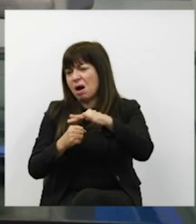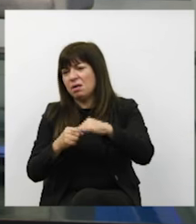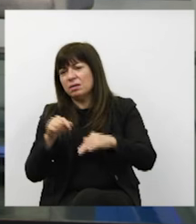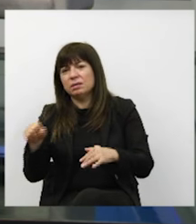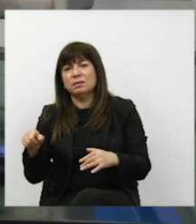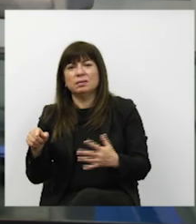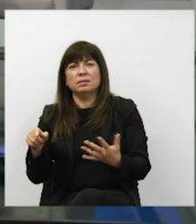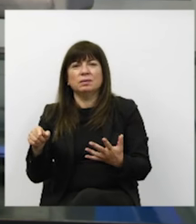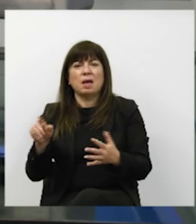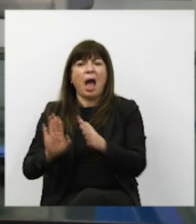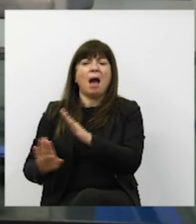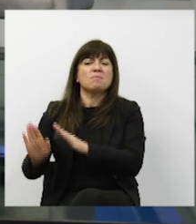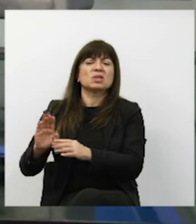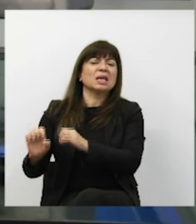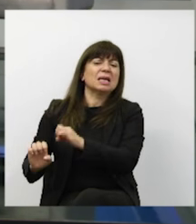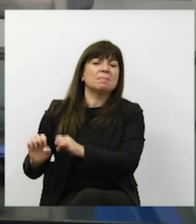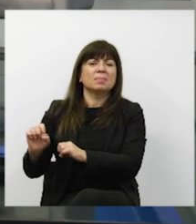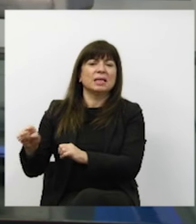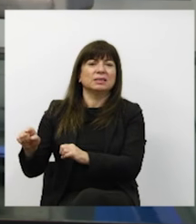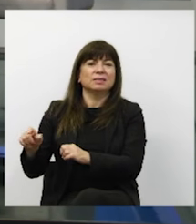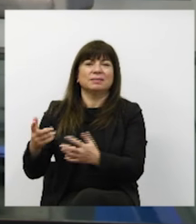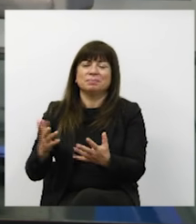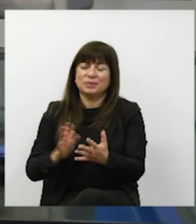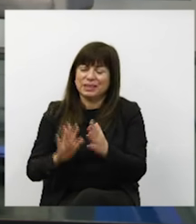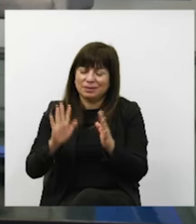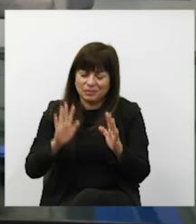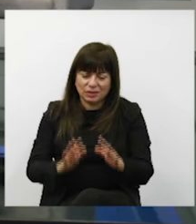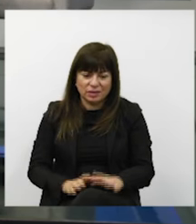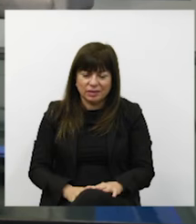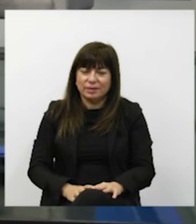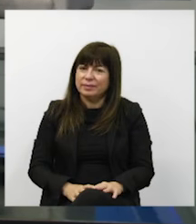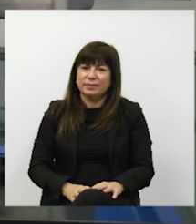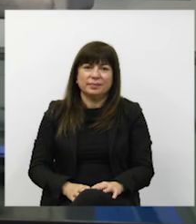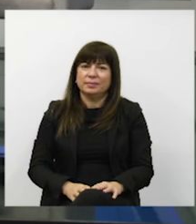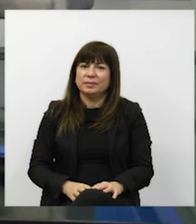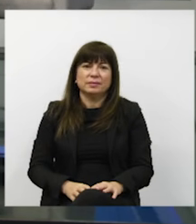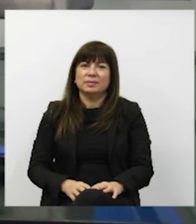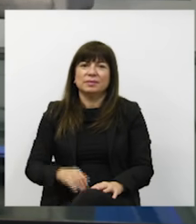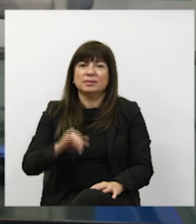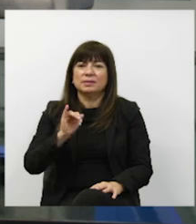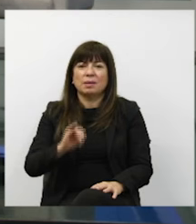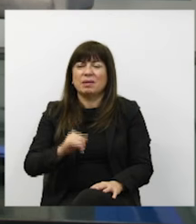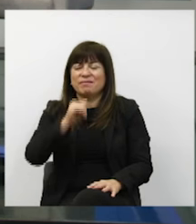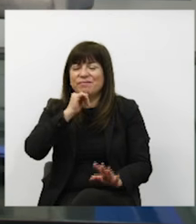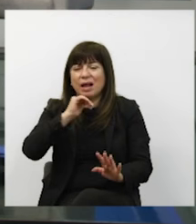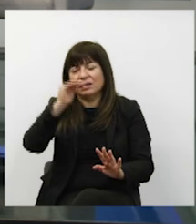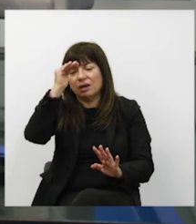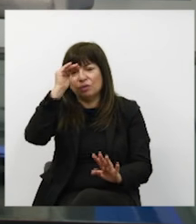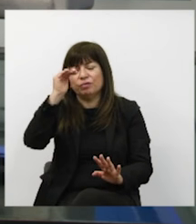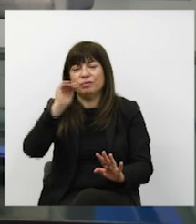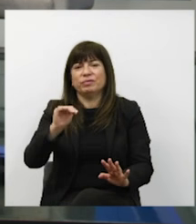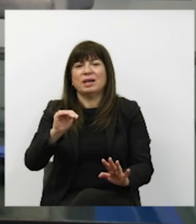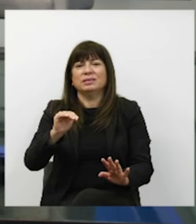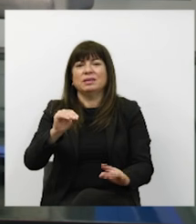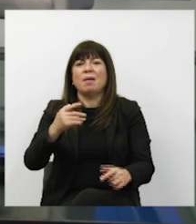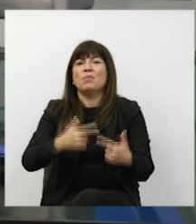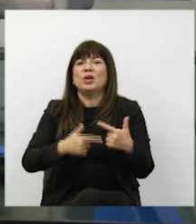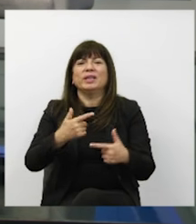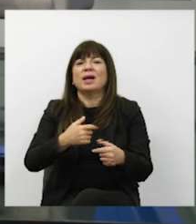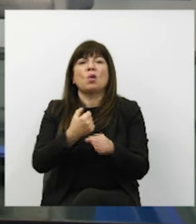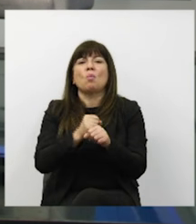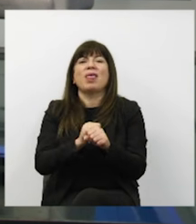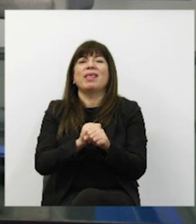una intención de proteger ciertas, por así decirlo, sindicalismo, en fin. Entonces, parecería ser que la política no está siendo capaz de romper esa